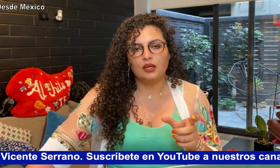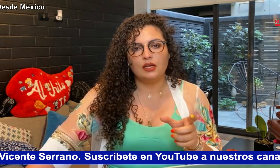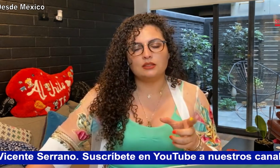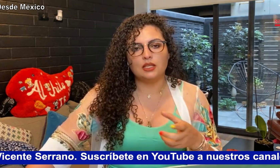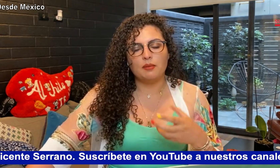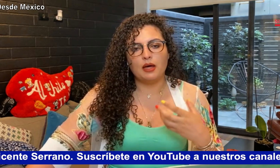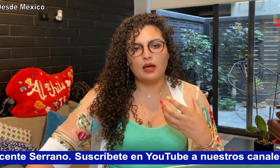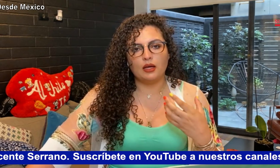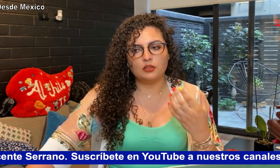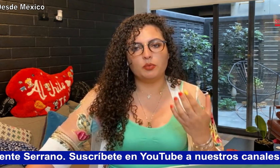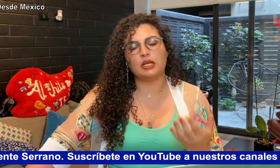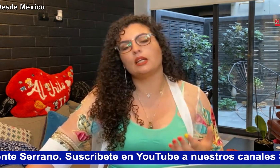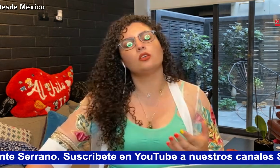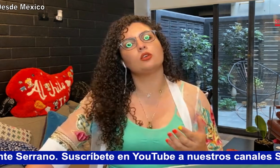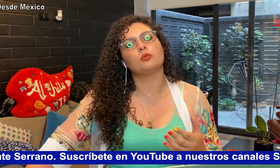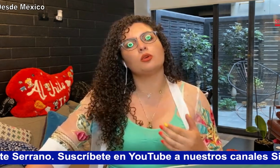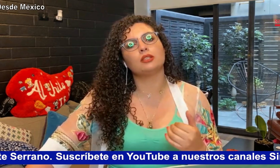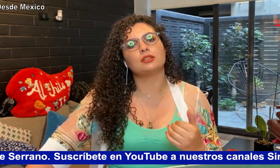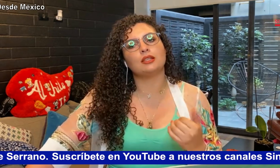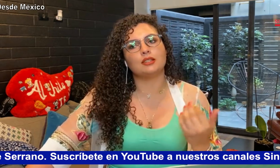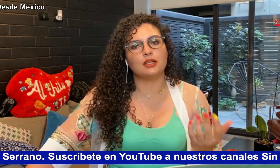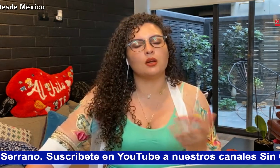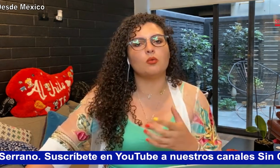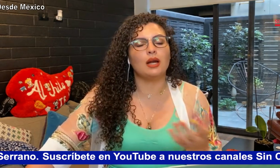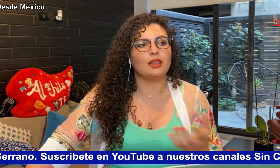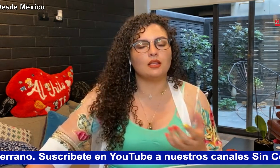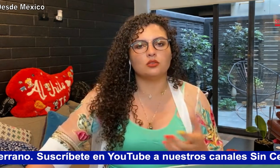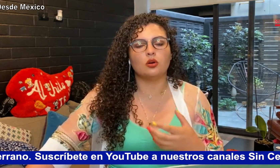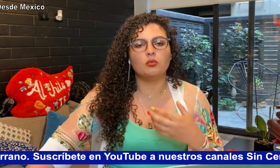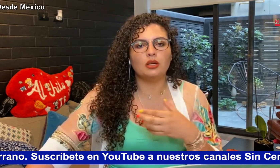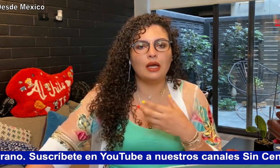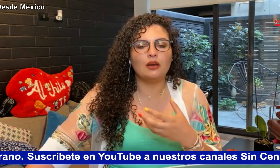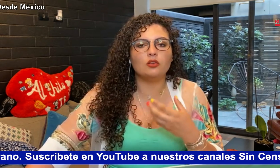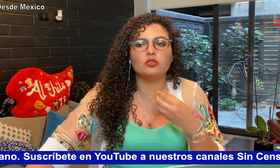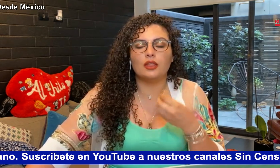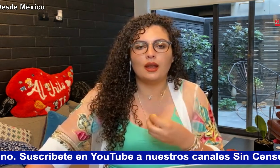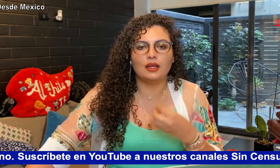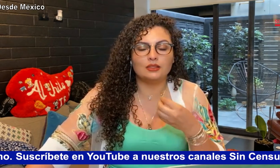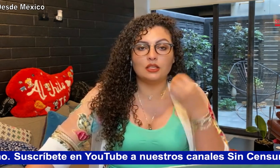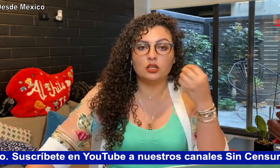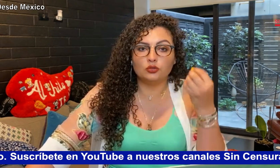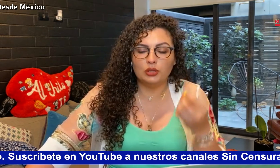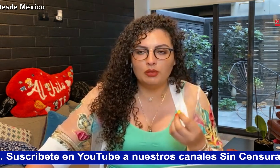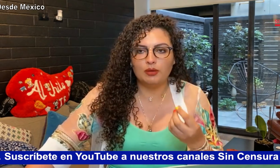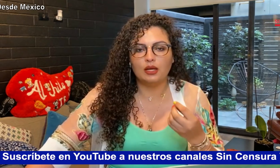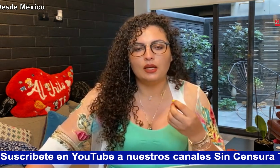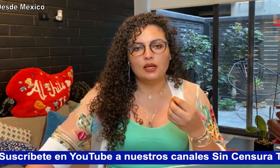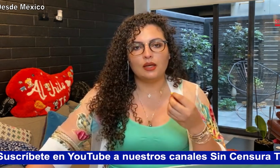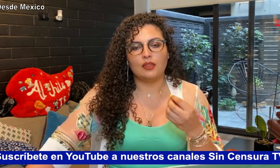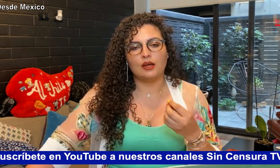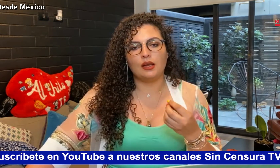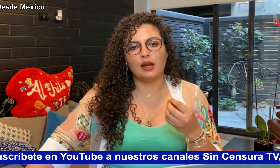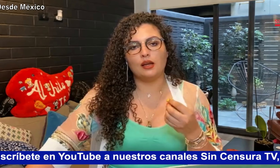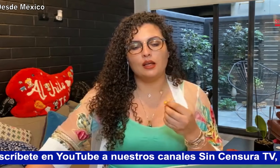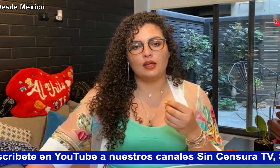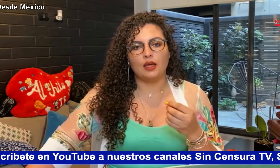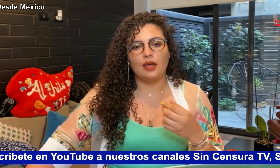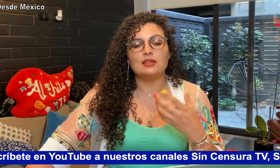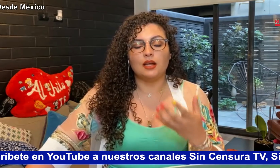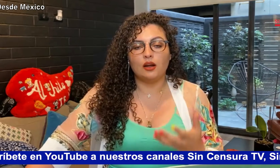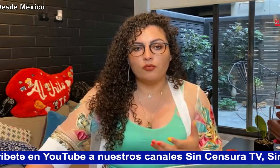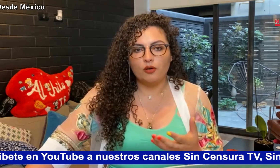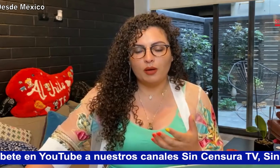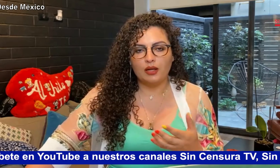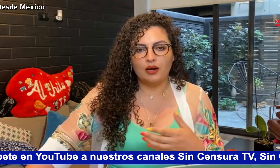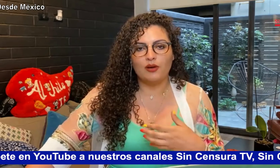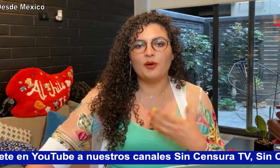Bartlett estaba explicando cómo es estas irregularidades, ¿no? Cómo él considera que es inconcebible que declaren